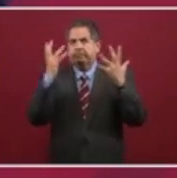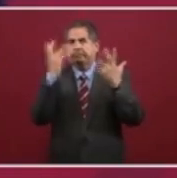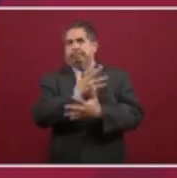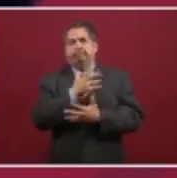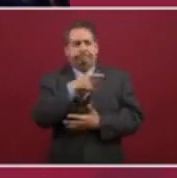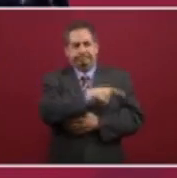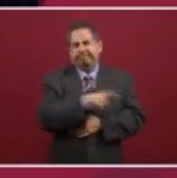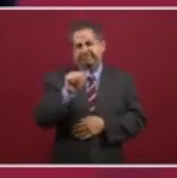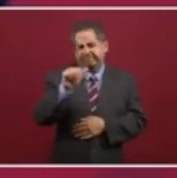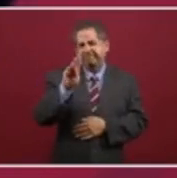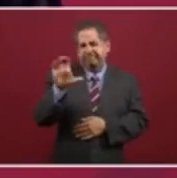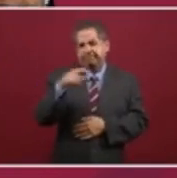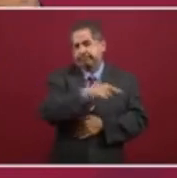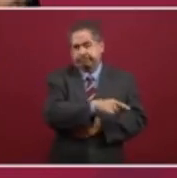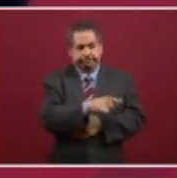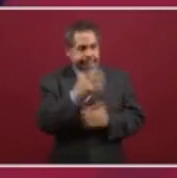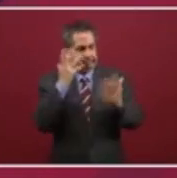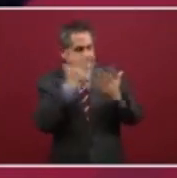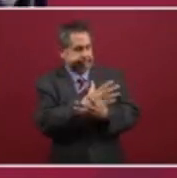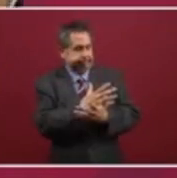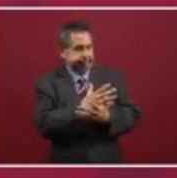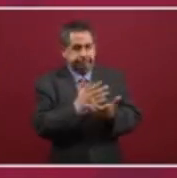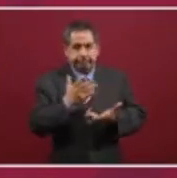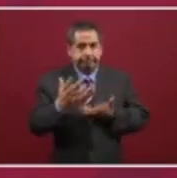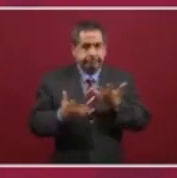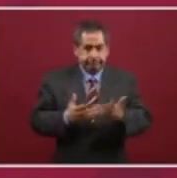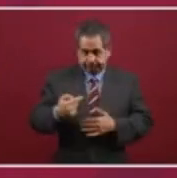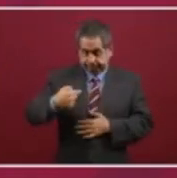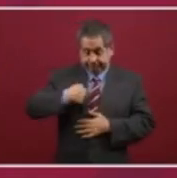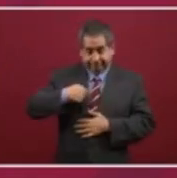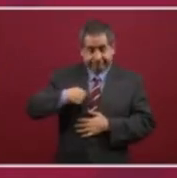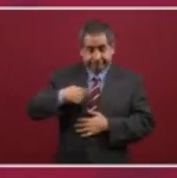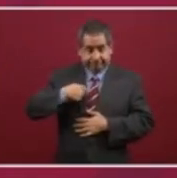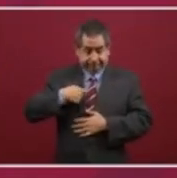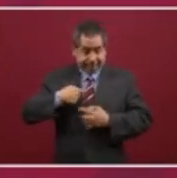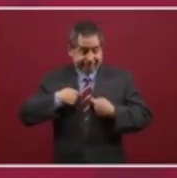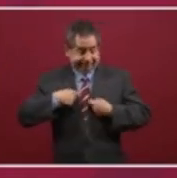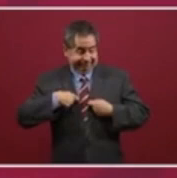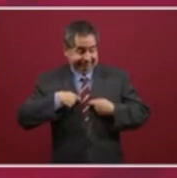y los mismos